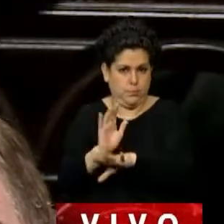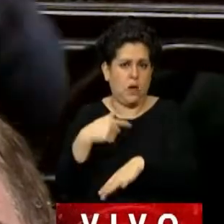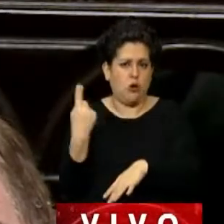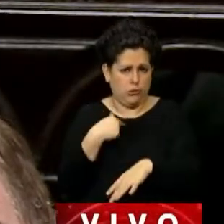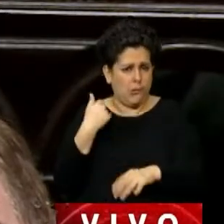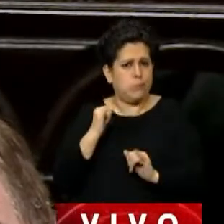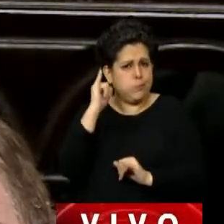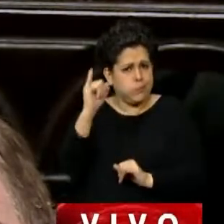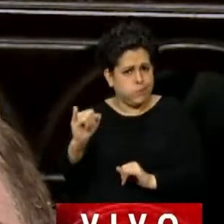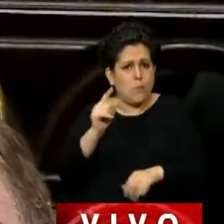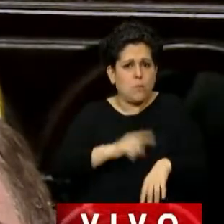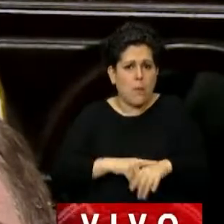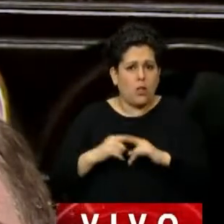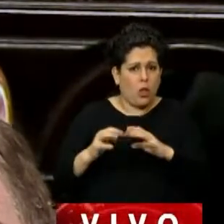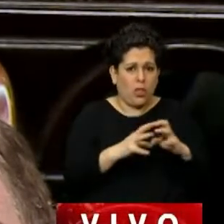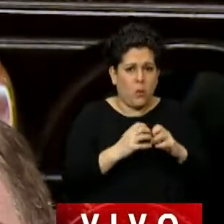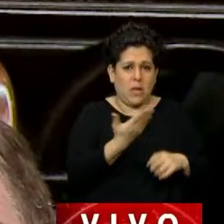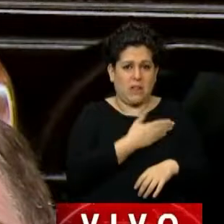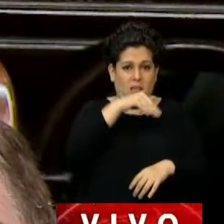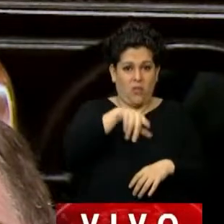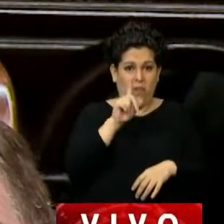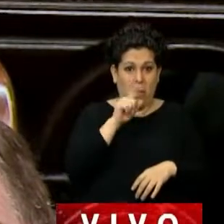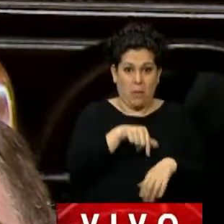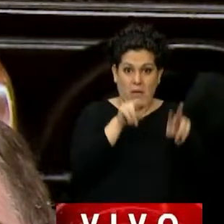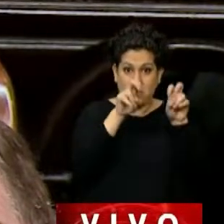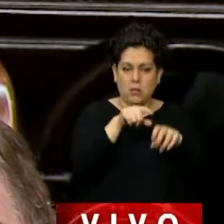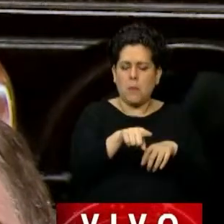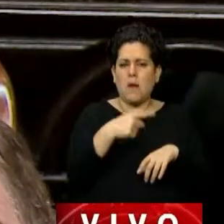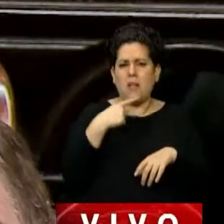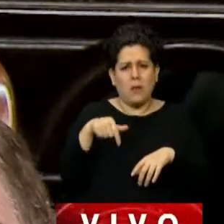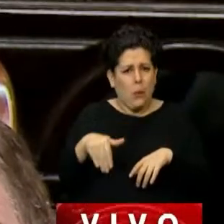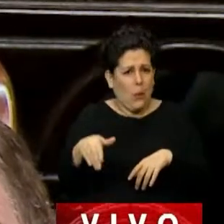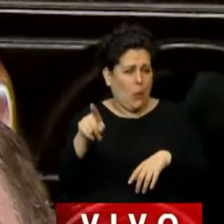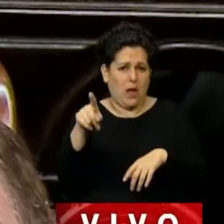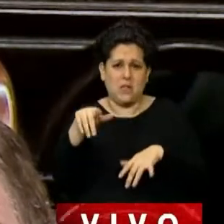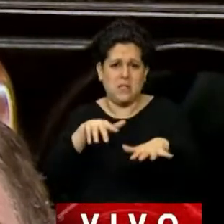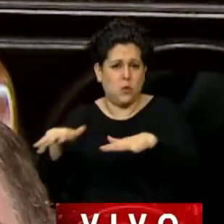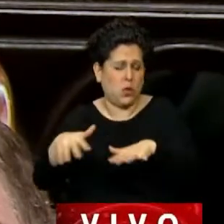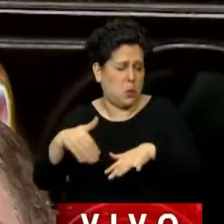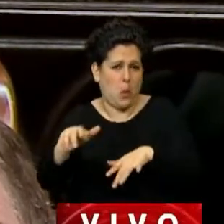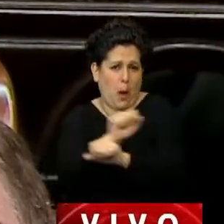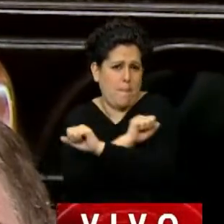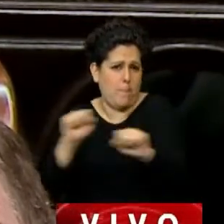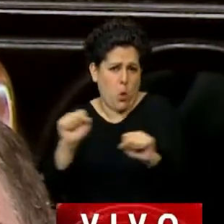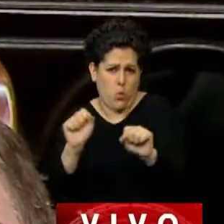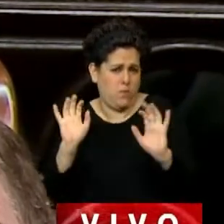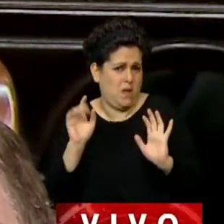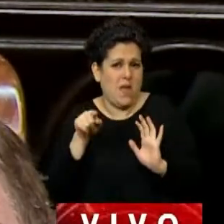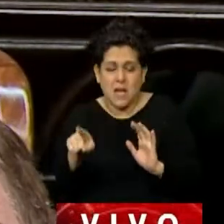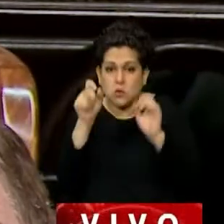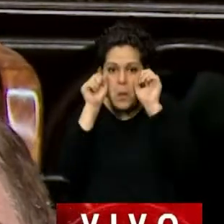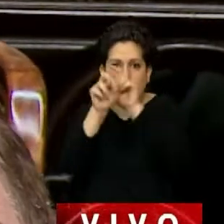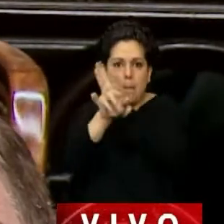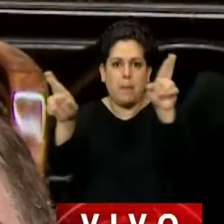la discusión con el Fondo Monetario Internacional, sino dejando una bomba en pleno proceso de estallido, lo cual es mucho más